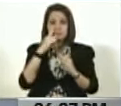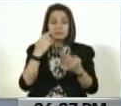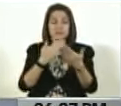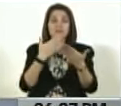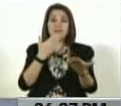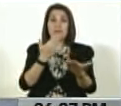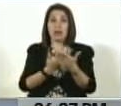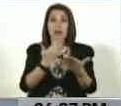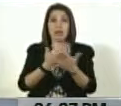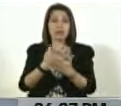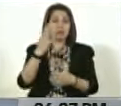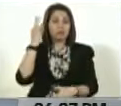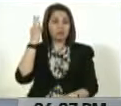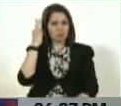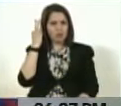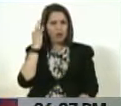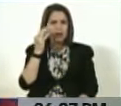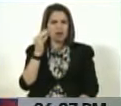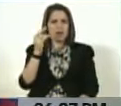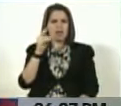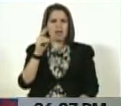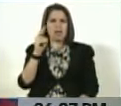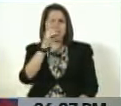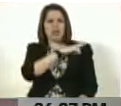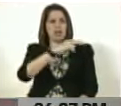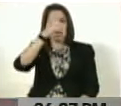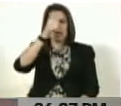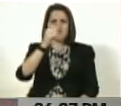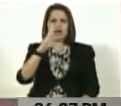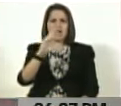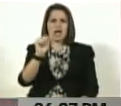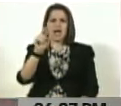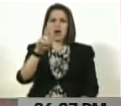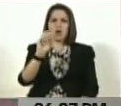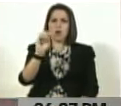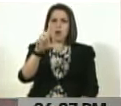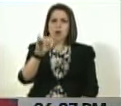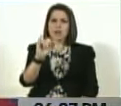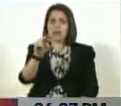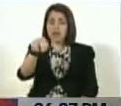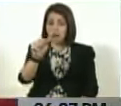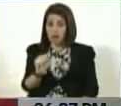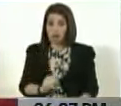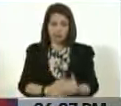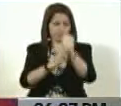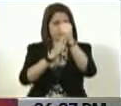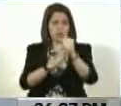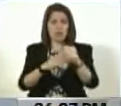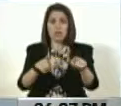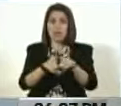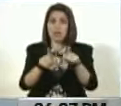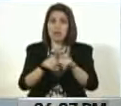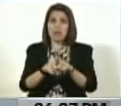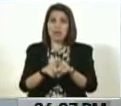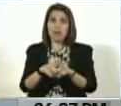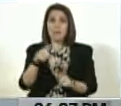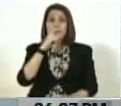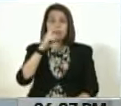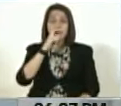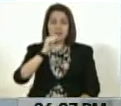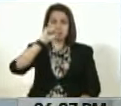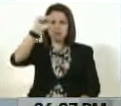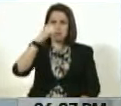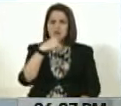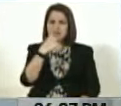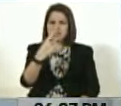nuestra compañera y camarada de la jefa de gobierno, Carolina Sestari, que nos está apoyando en todas las panaderías. Sí. El presidente Nicolás Maduro decía,